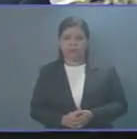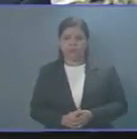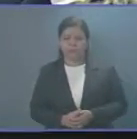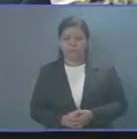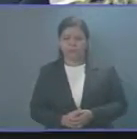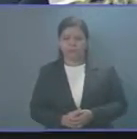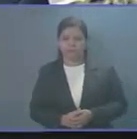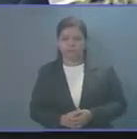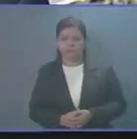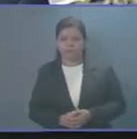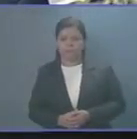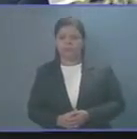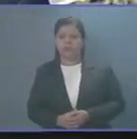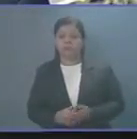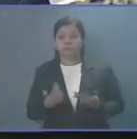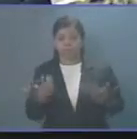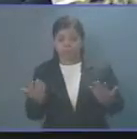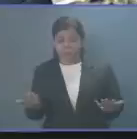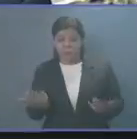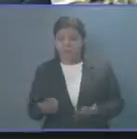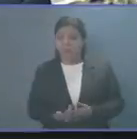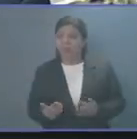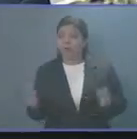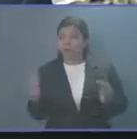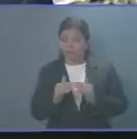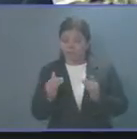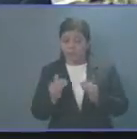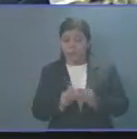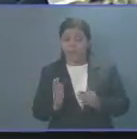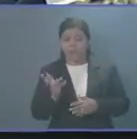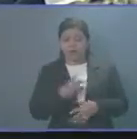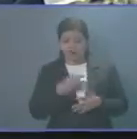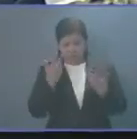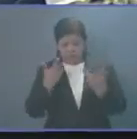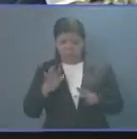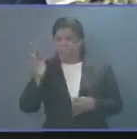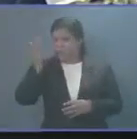Pero también todos éramos testigos